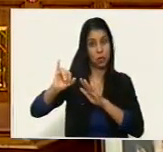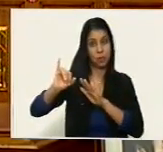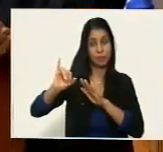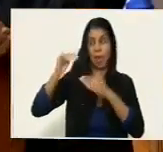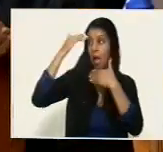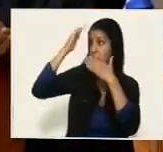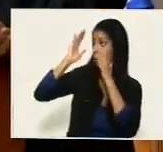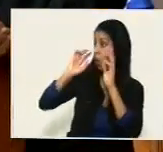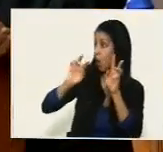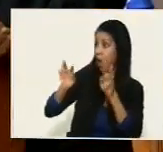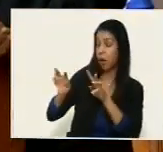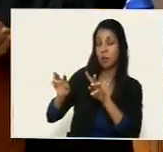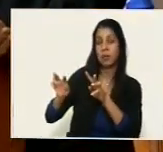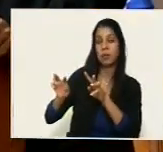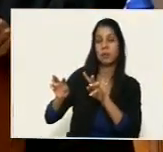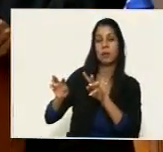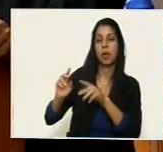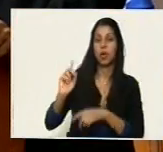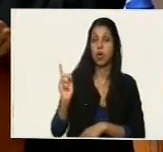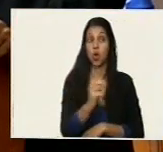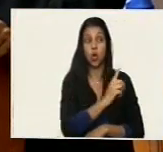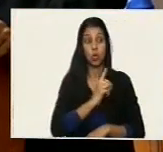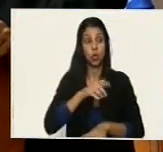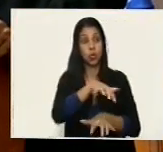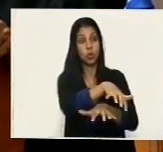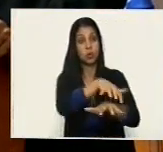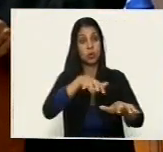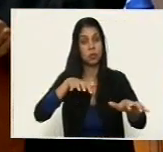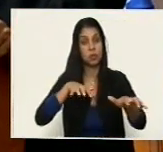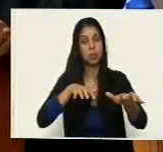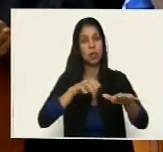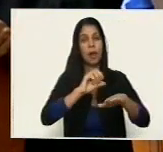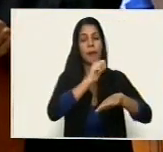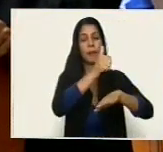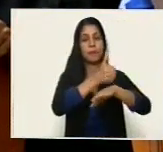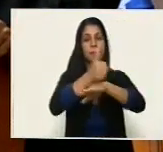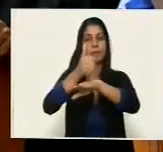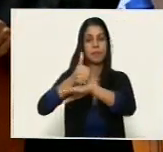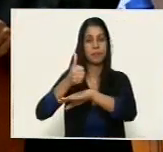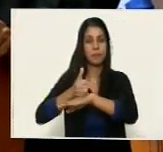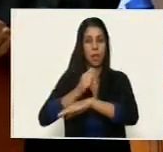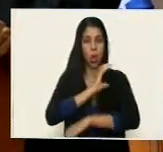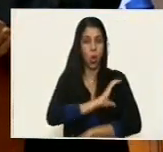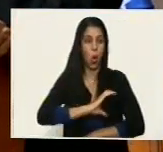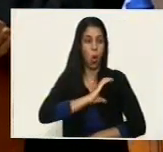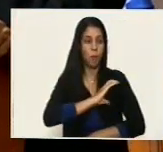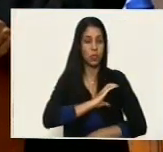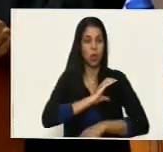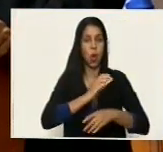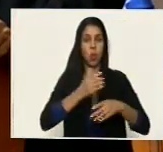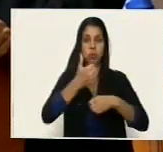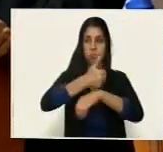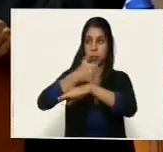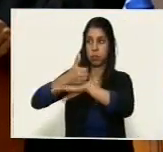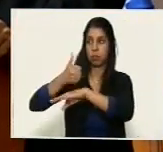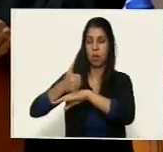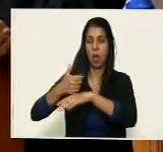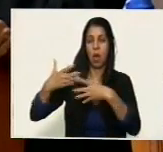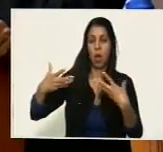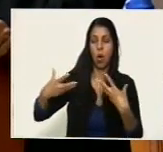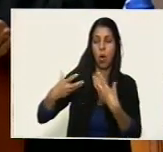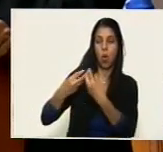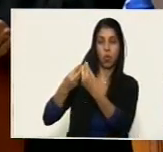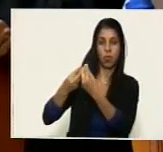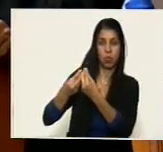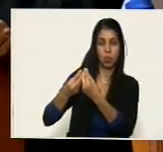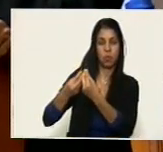la plenaria de los presidentes y vicepresidentes de comisiones, junto con la representación